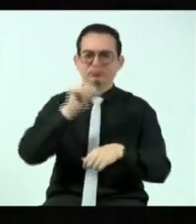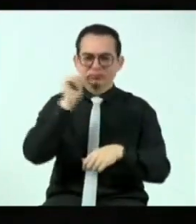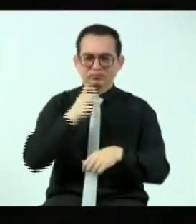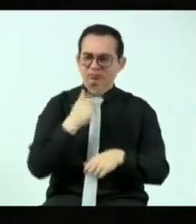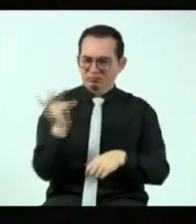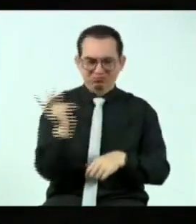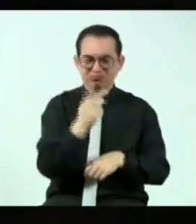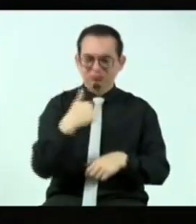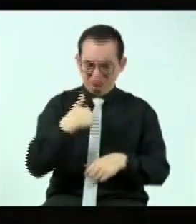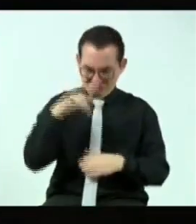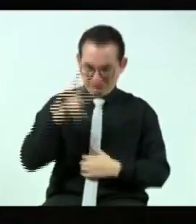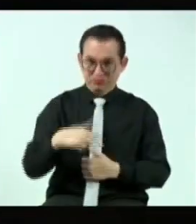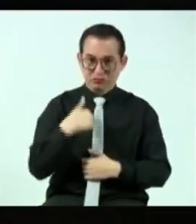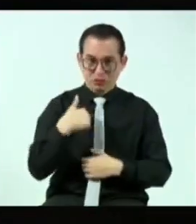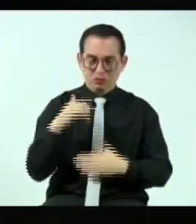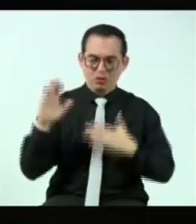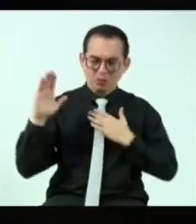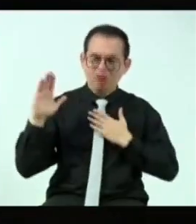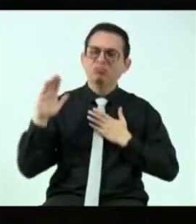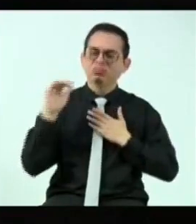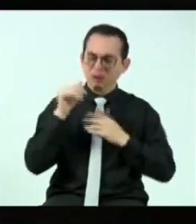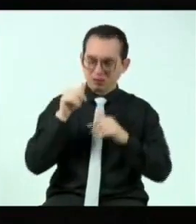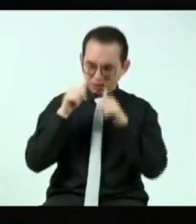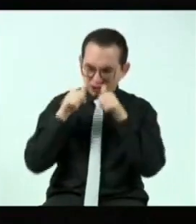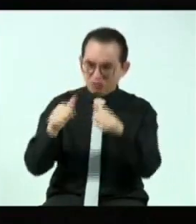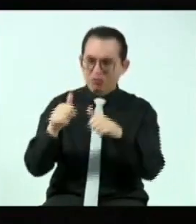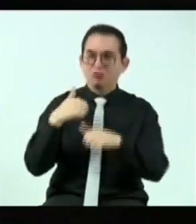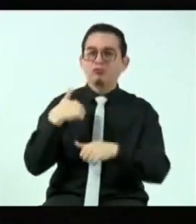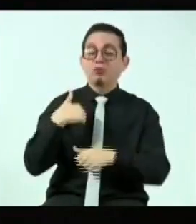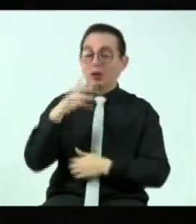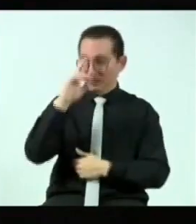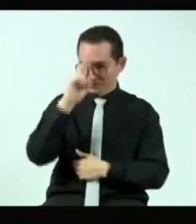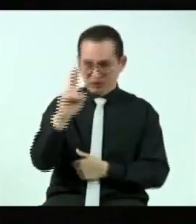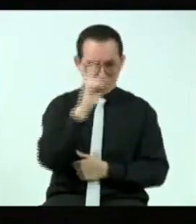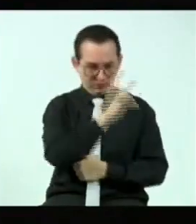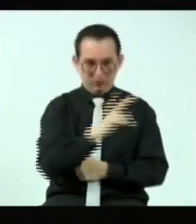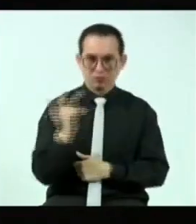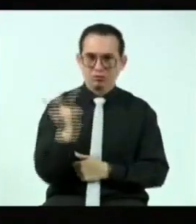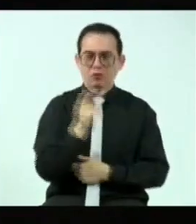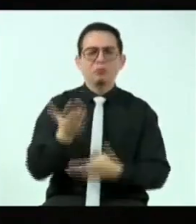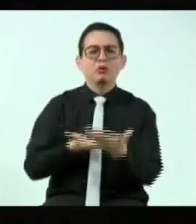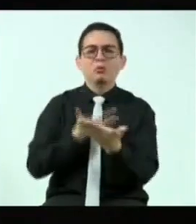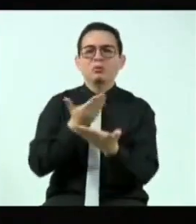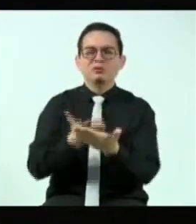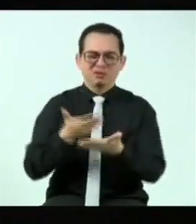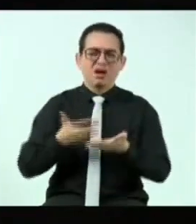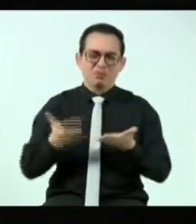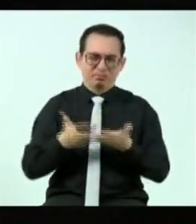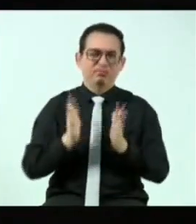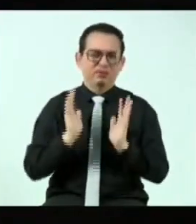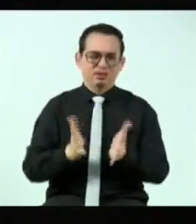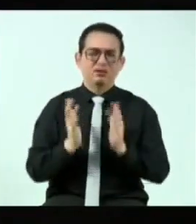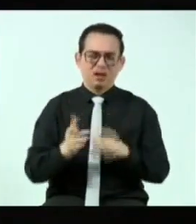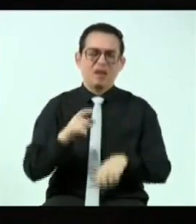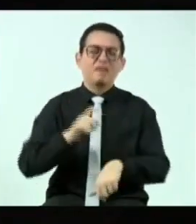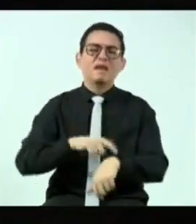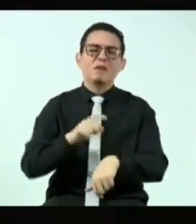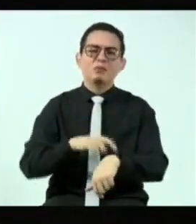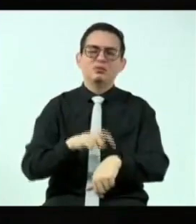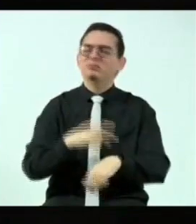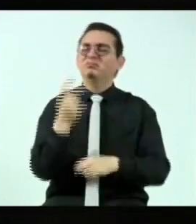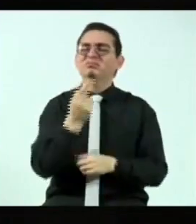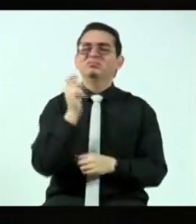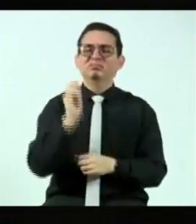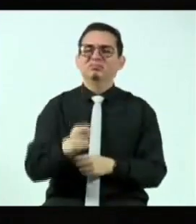trato muy respetuoso muchas propuestas porque es momento también que nosotros mismos emitamos